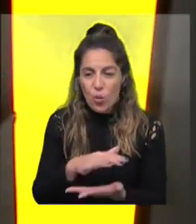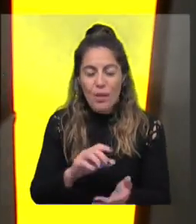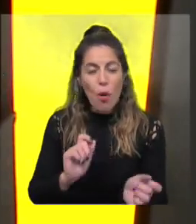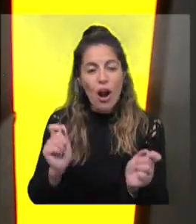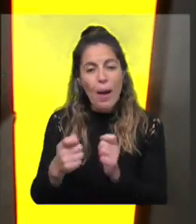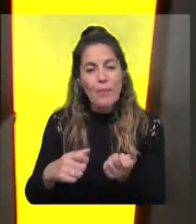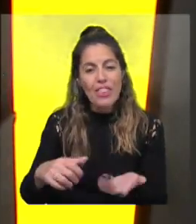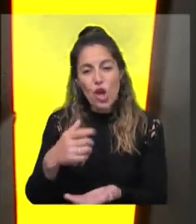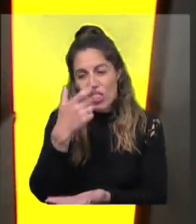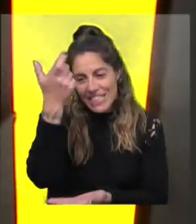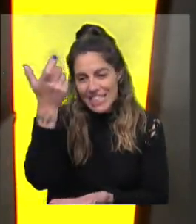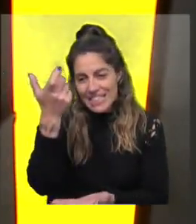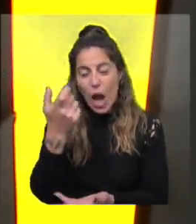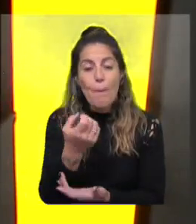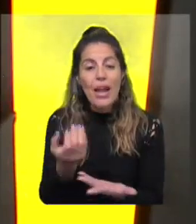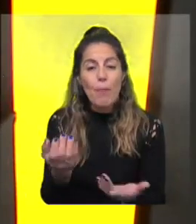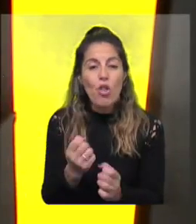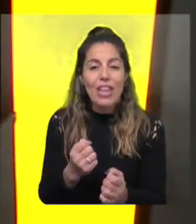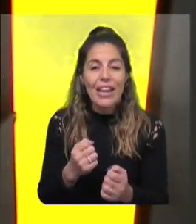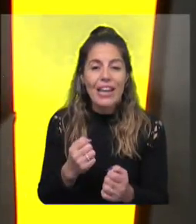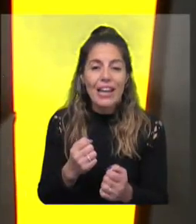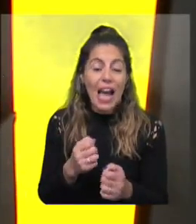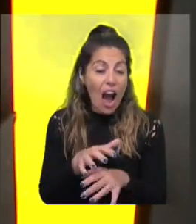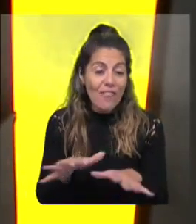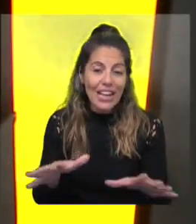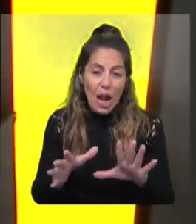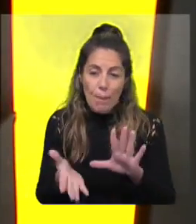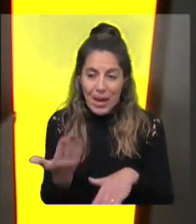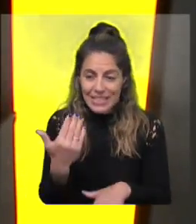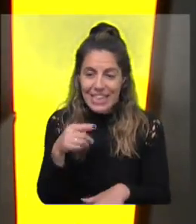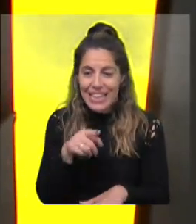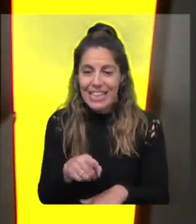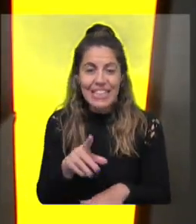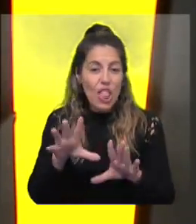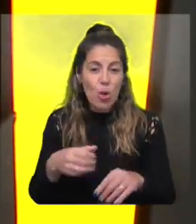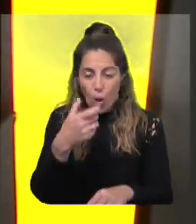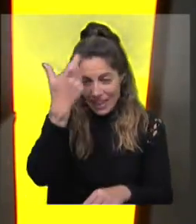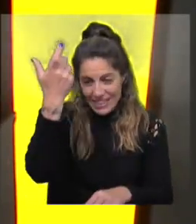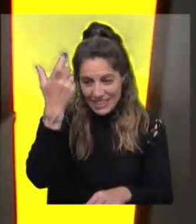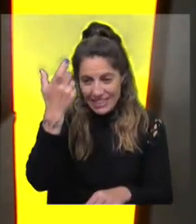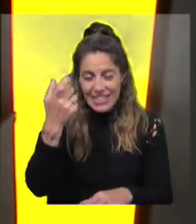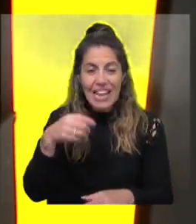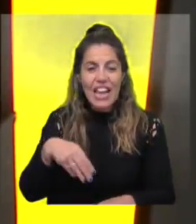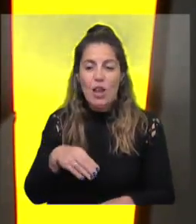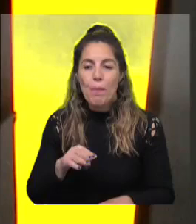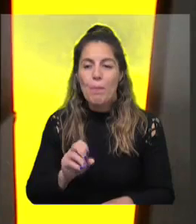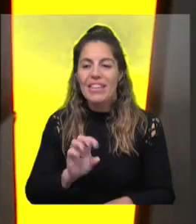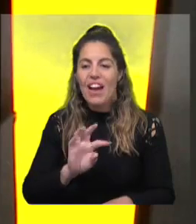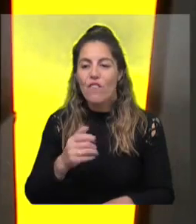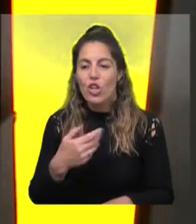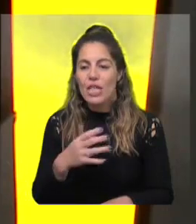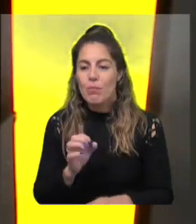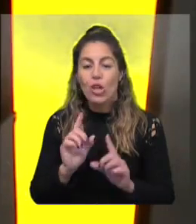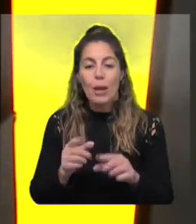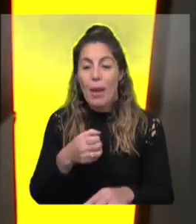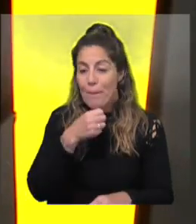cambiando de ciencias para poder abarcar un poco más. En este caso, toda la ciencia detrás del metabolismo y también obviamente del